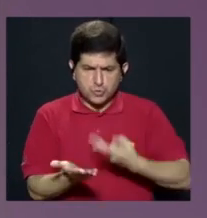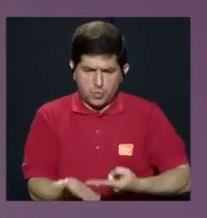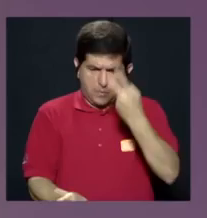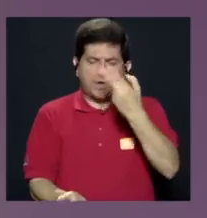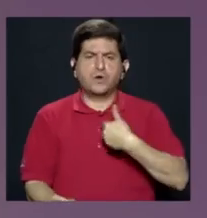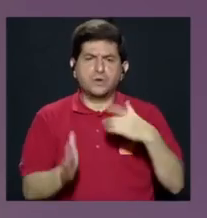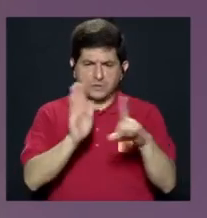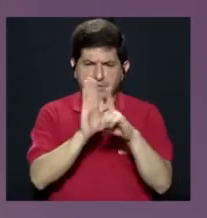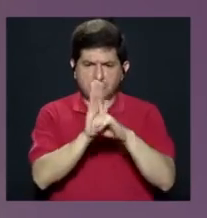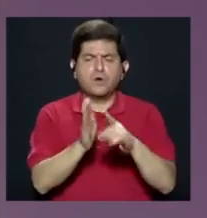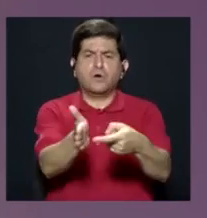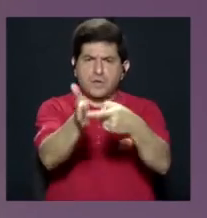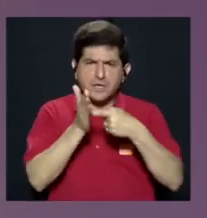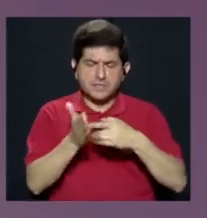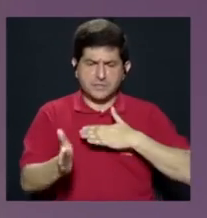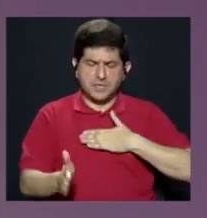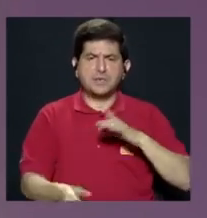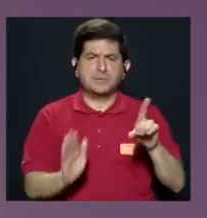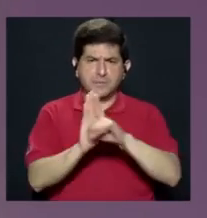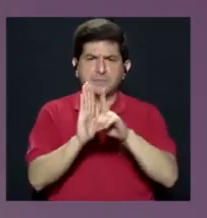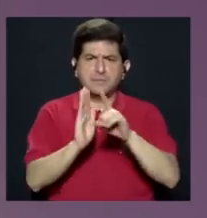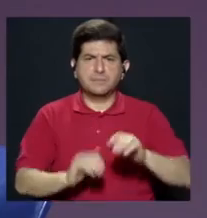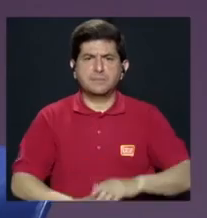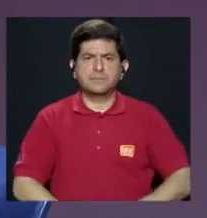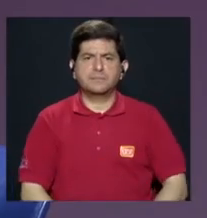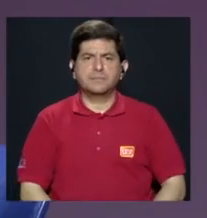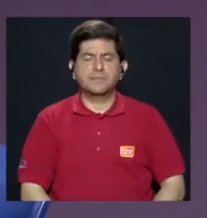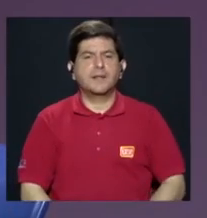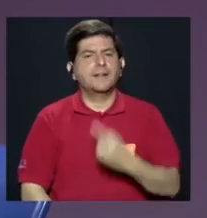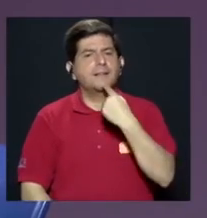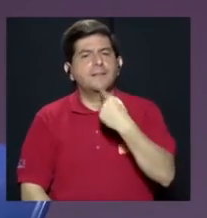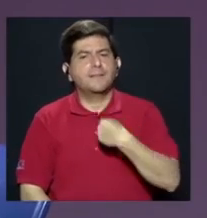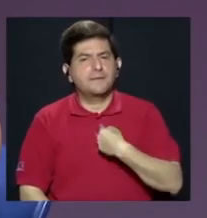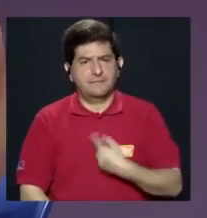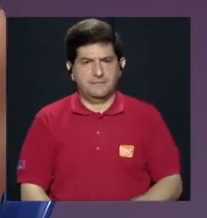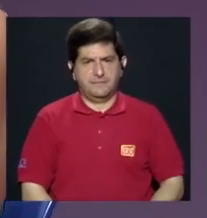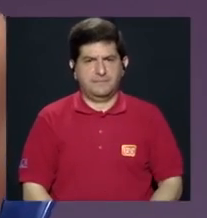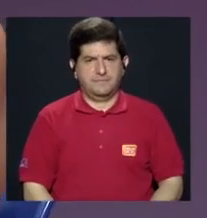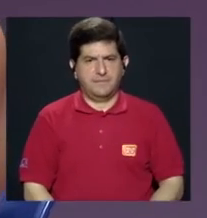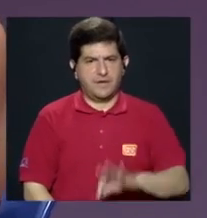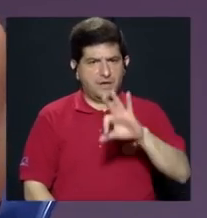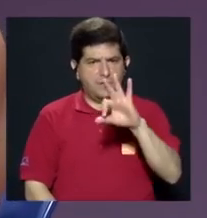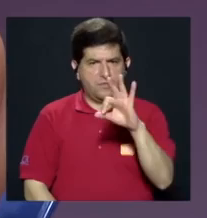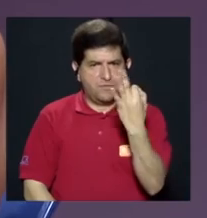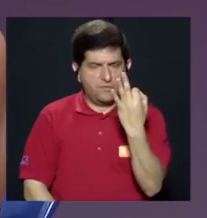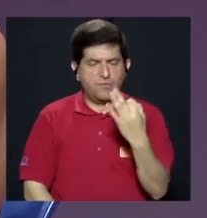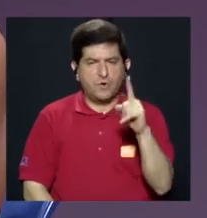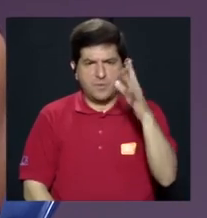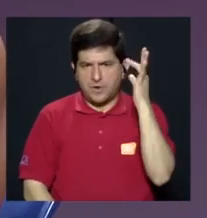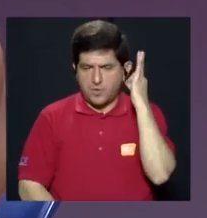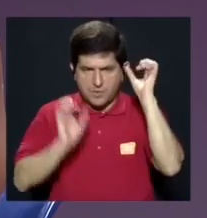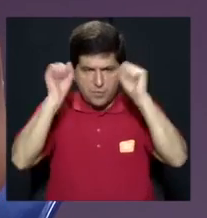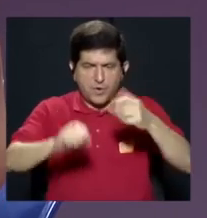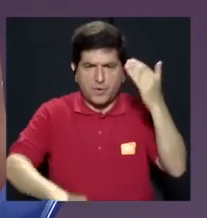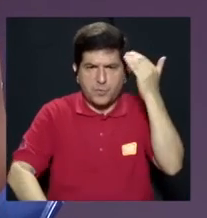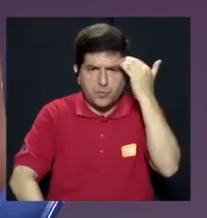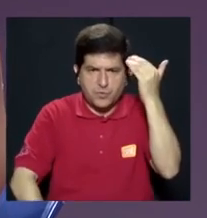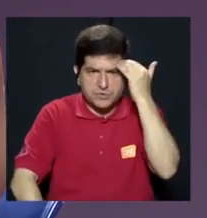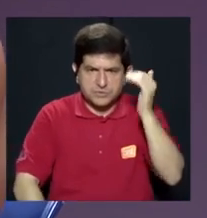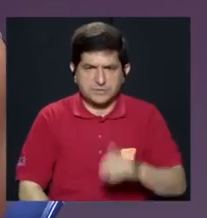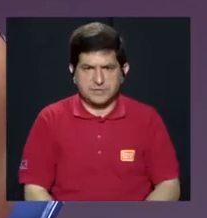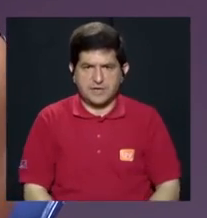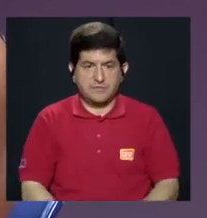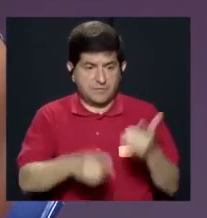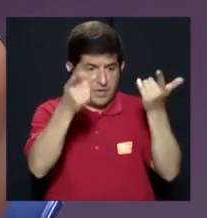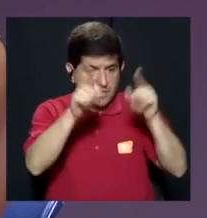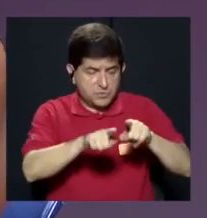tengo derechos y tengo que exigir mis derechos. Dígame una cosa, ¿hay alguna forma en que una mujer pueda saber si lo que